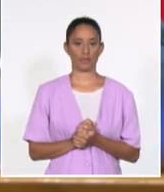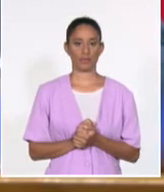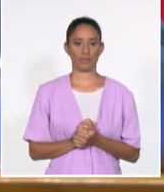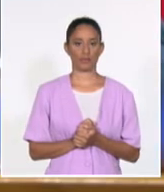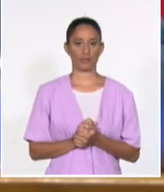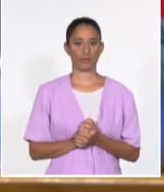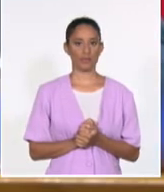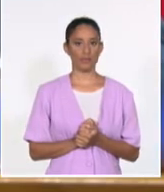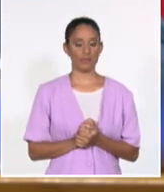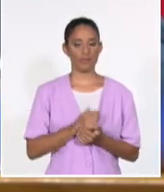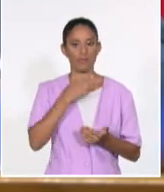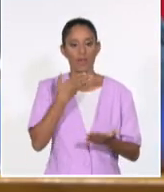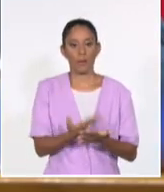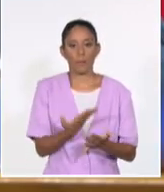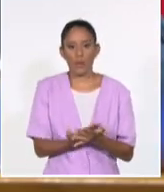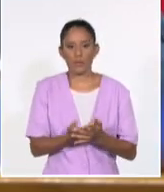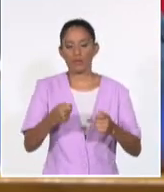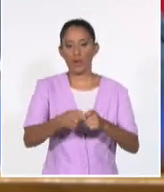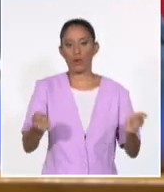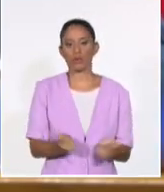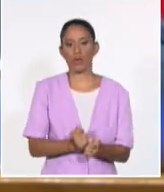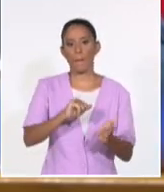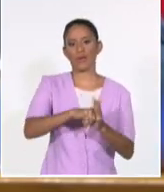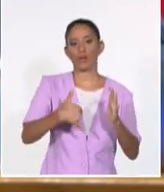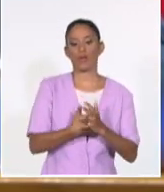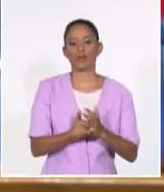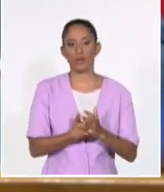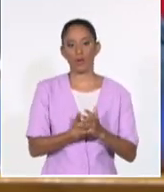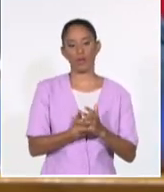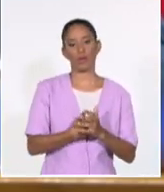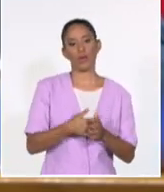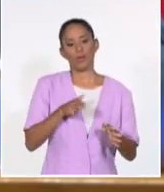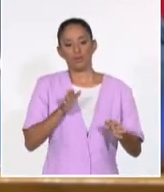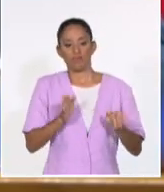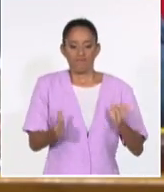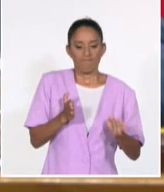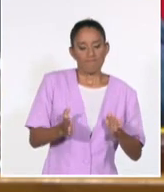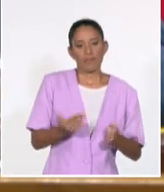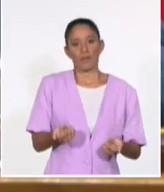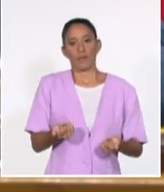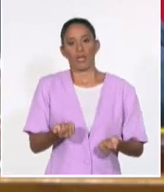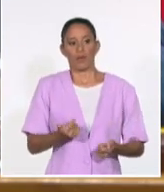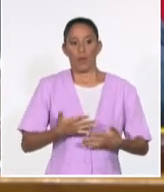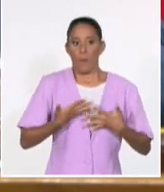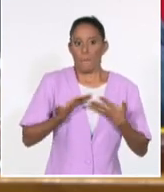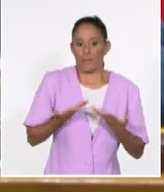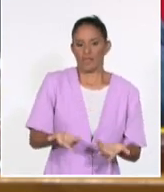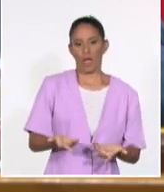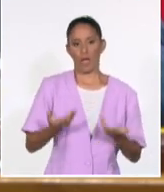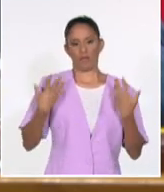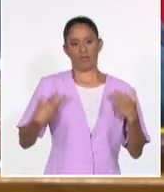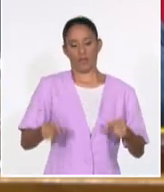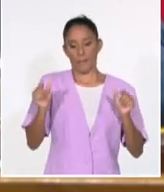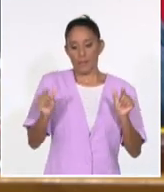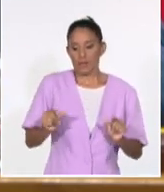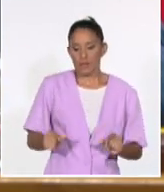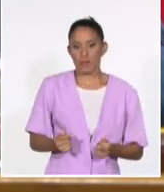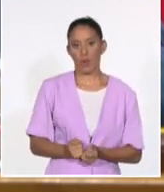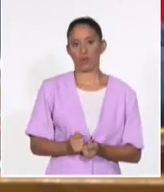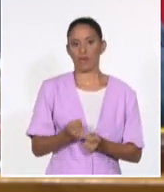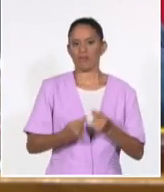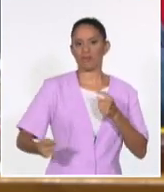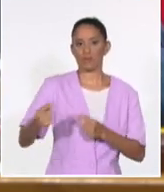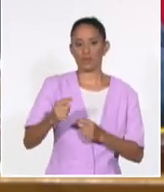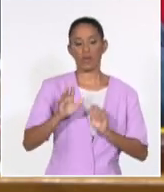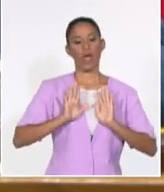Propusimos que el Consejo considere un proyecto de resolución breve y totalmente humanitario que propusimos. Su elemento principal era pedir un alto al